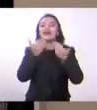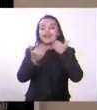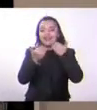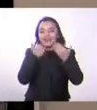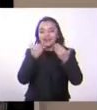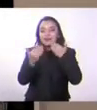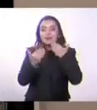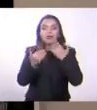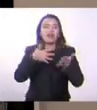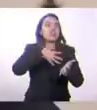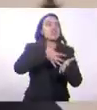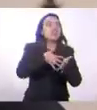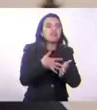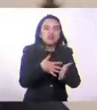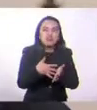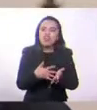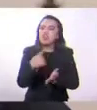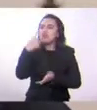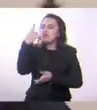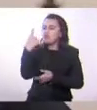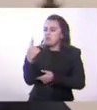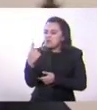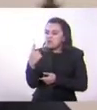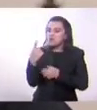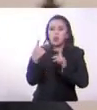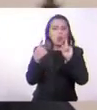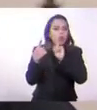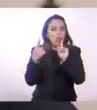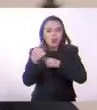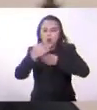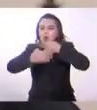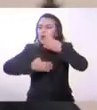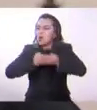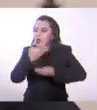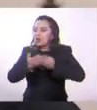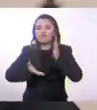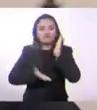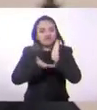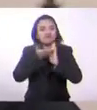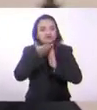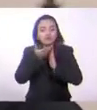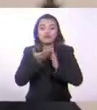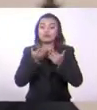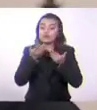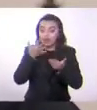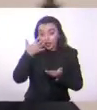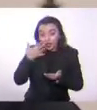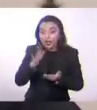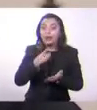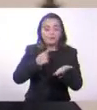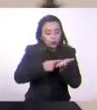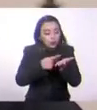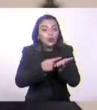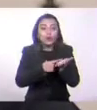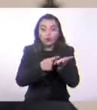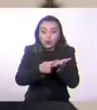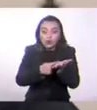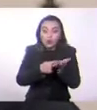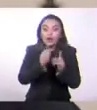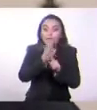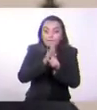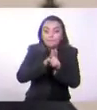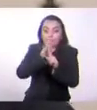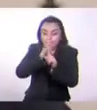evolucionara. Eso sería un ejemplo. Además, la persuasión debe ser lo suficientemente fuerte para convencer a los demás. Y ahí